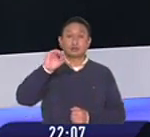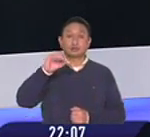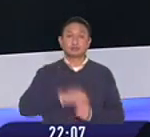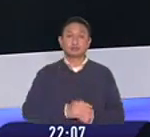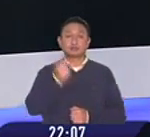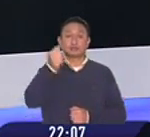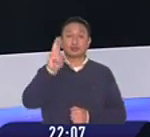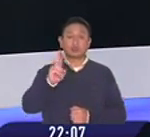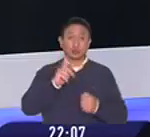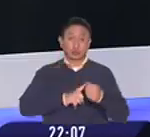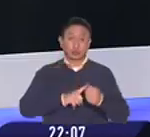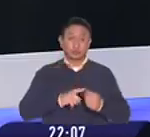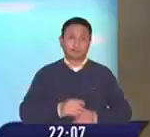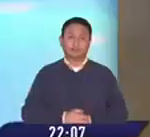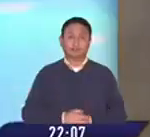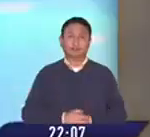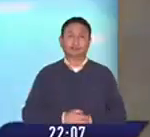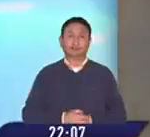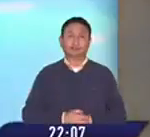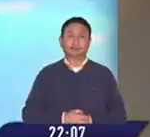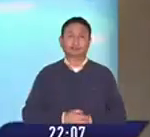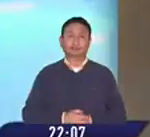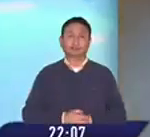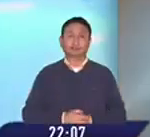suroriente de Quito.